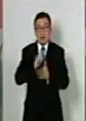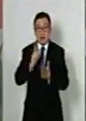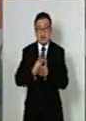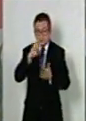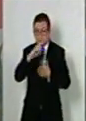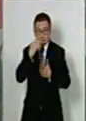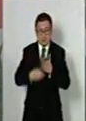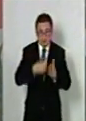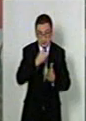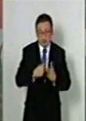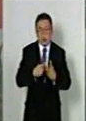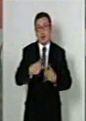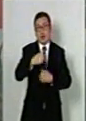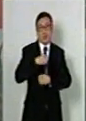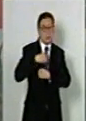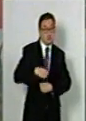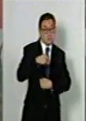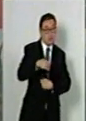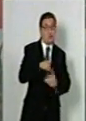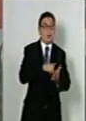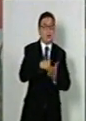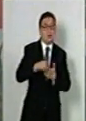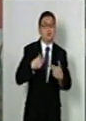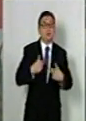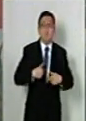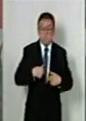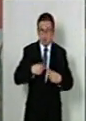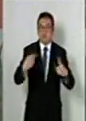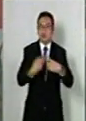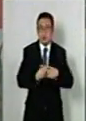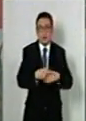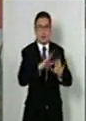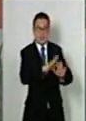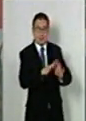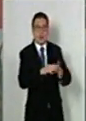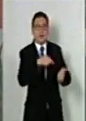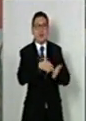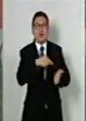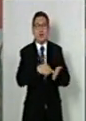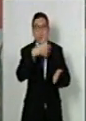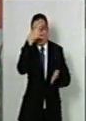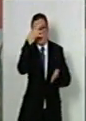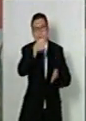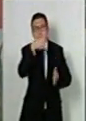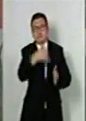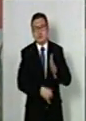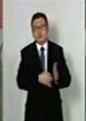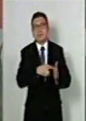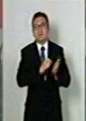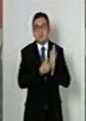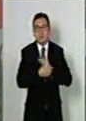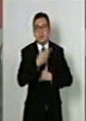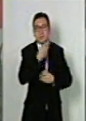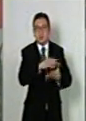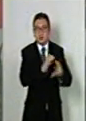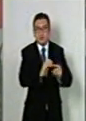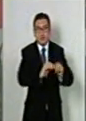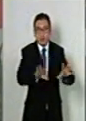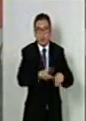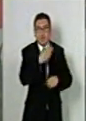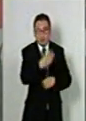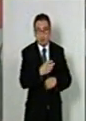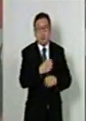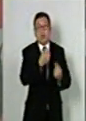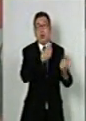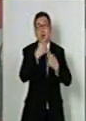derechos humanos. Es una cuestión técnica, Patricio, ¿sí? Solo eso, para que quede claro y no se